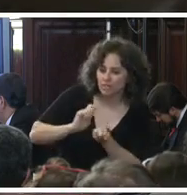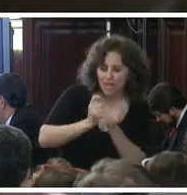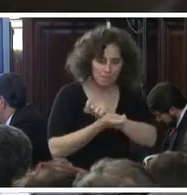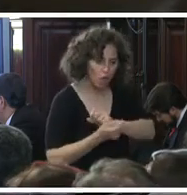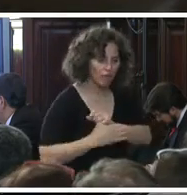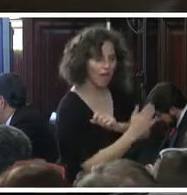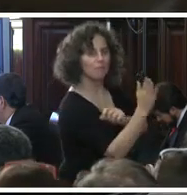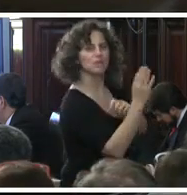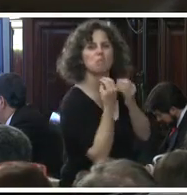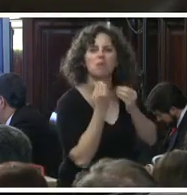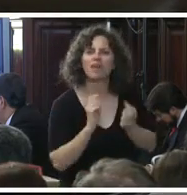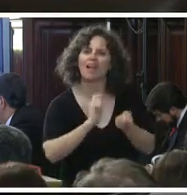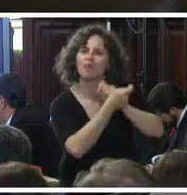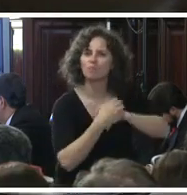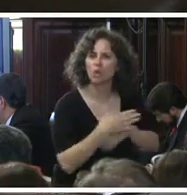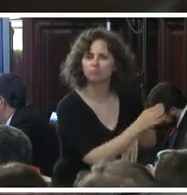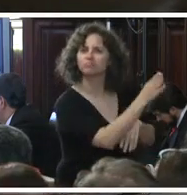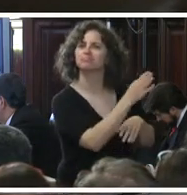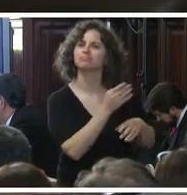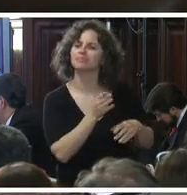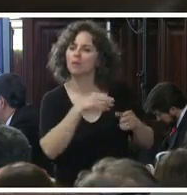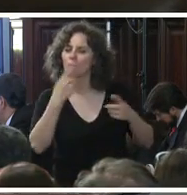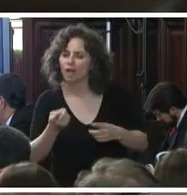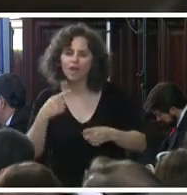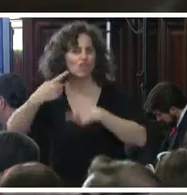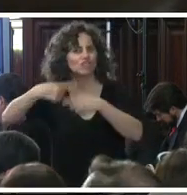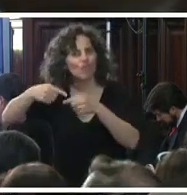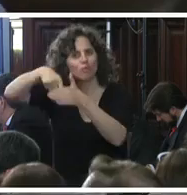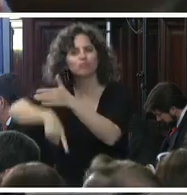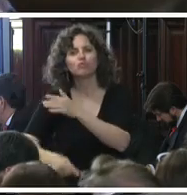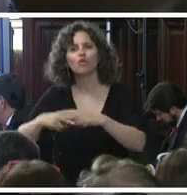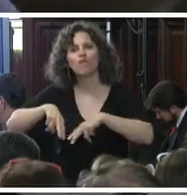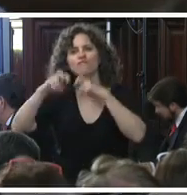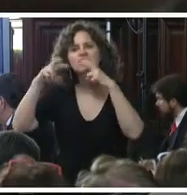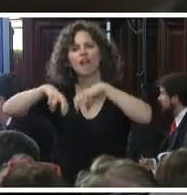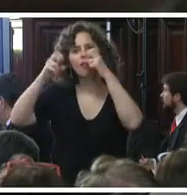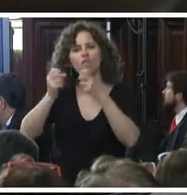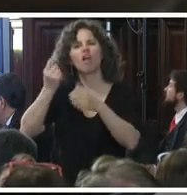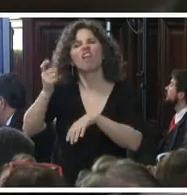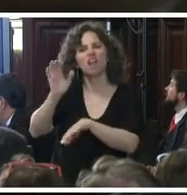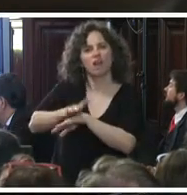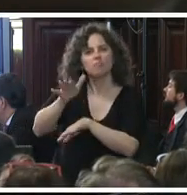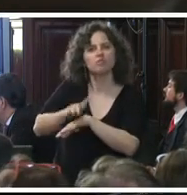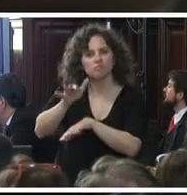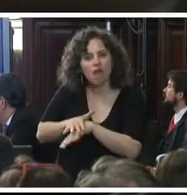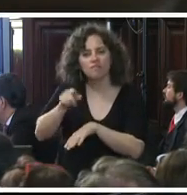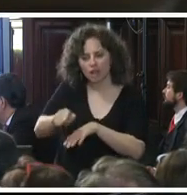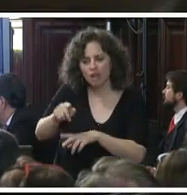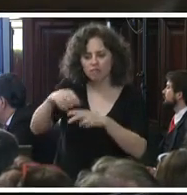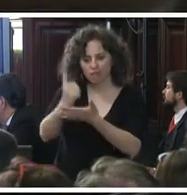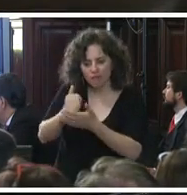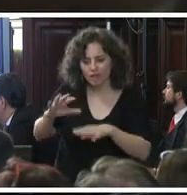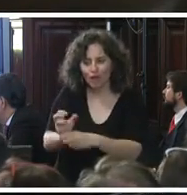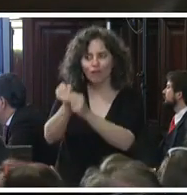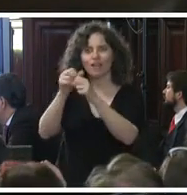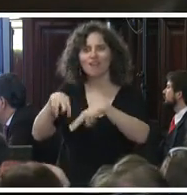porque salió del camino cierto quienes eran los responsables por ese decidió de la investigación ahí